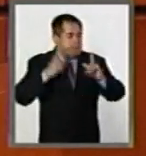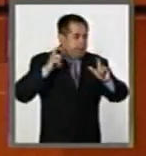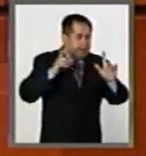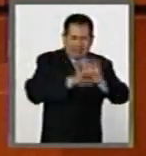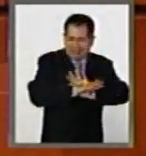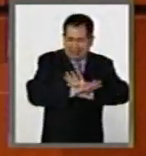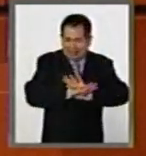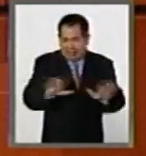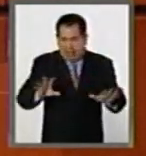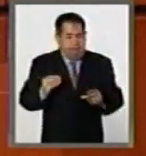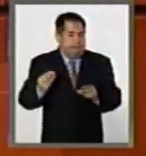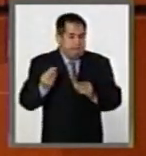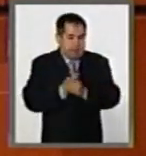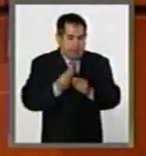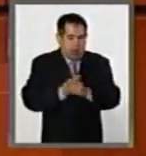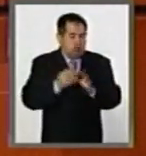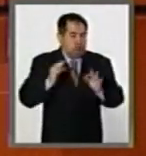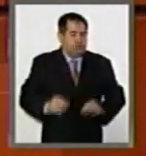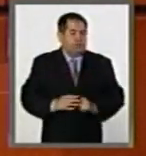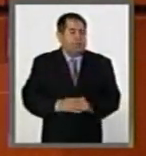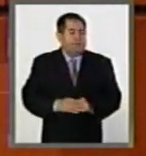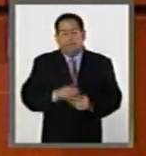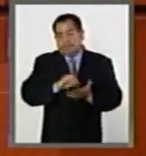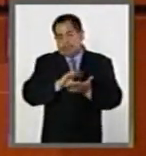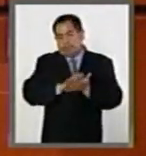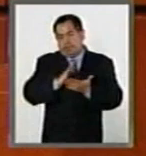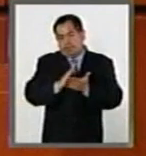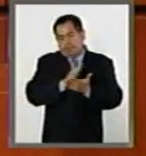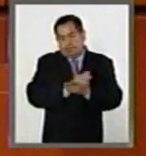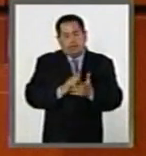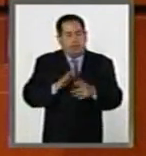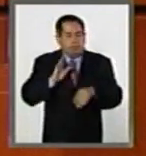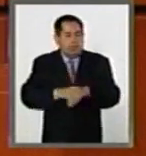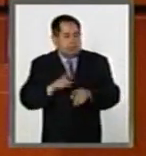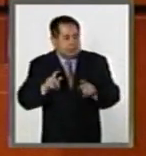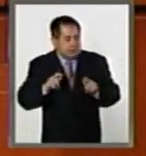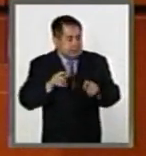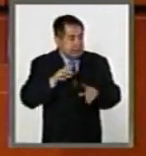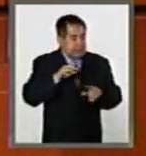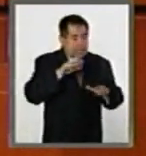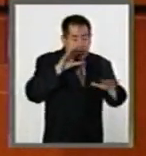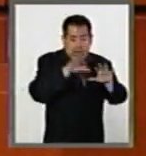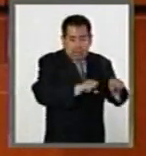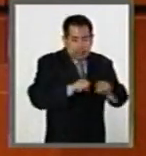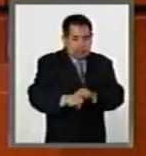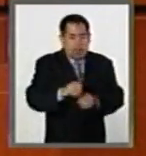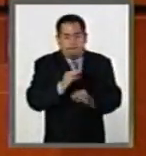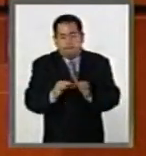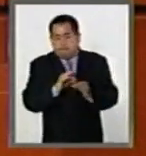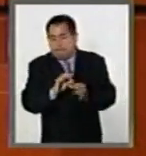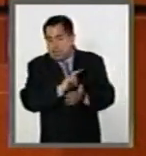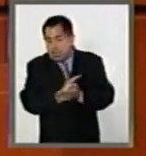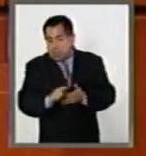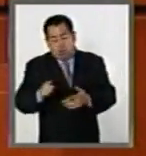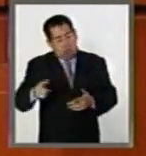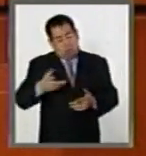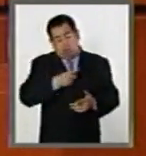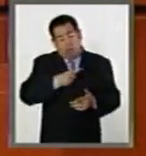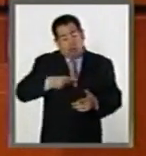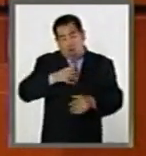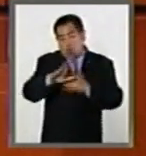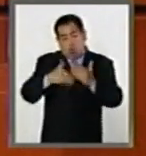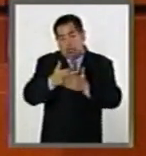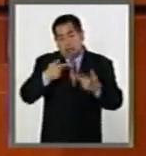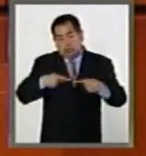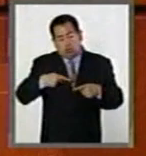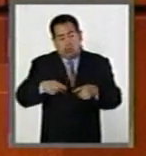público. Registro de procesos, la garantía de la detención, como garantías que la ley tiene que otorgar a todas